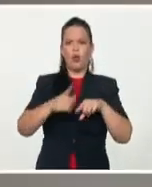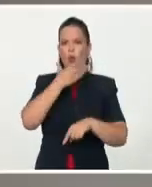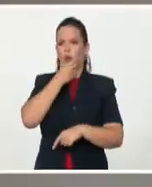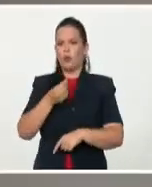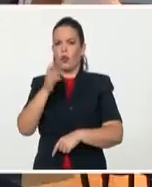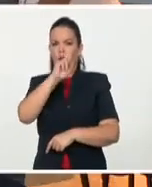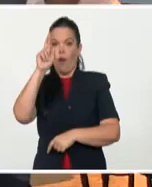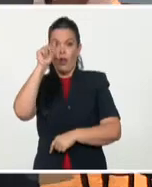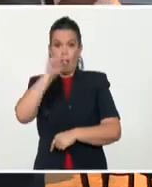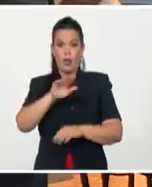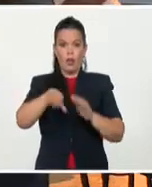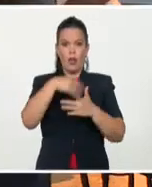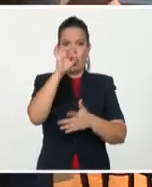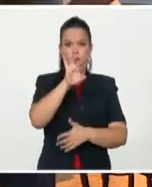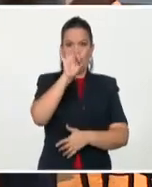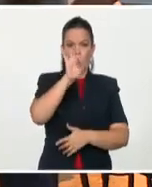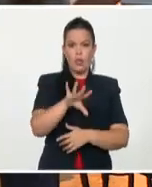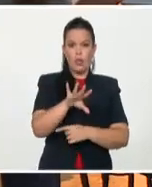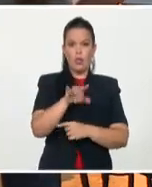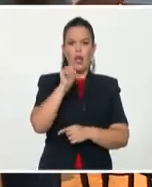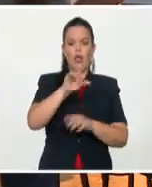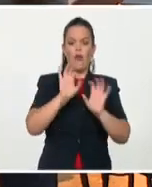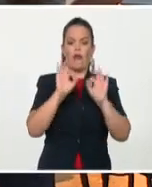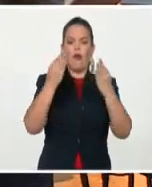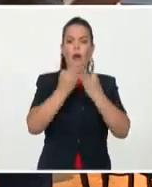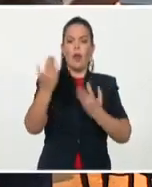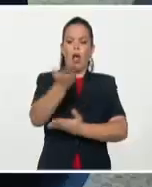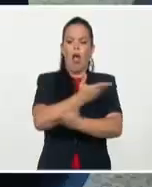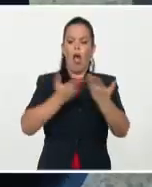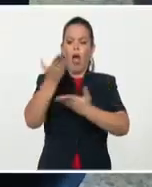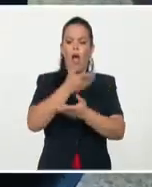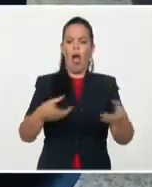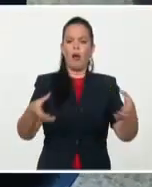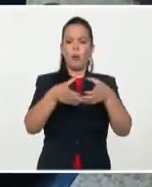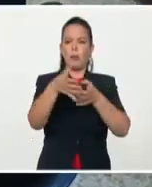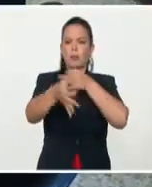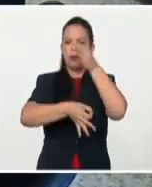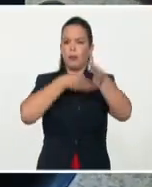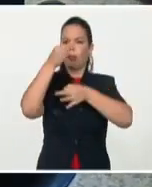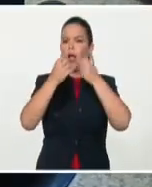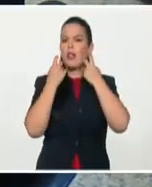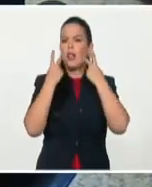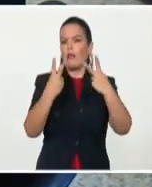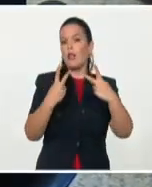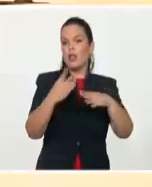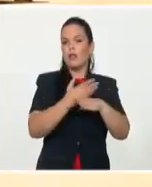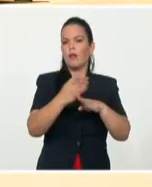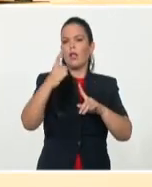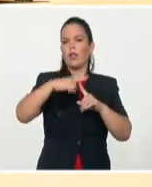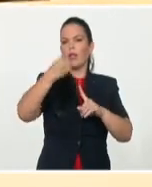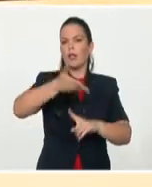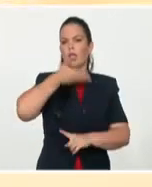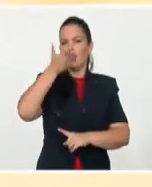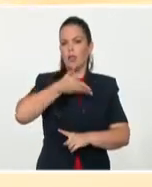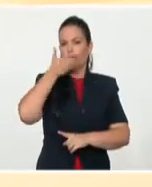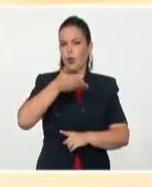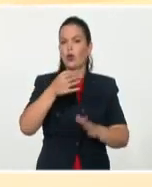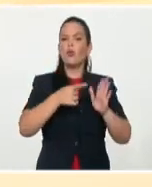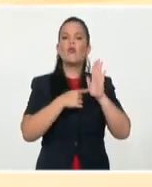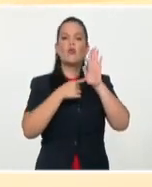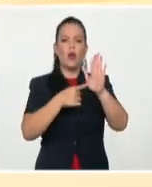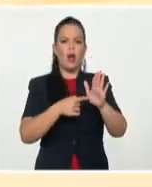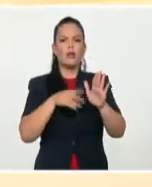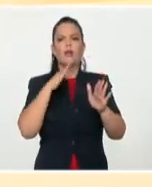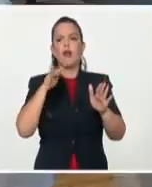familias diversas desarrollan un panel que incluye historias de vidas, testimonios que abogan los principales desafíos de formar